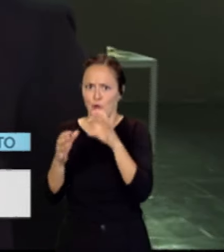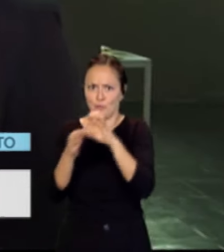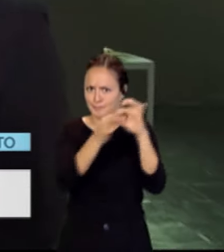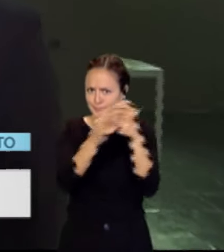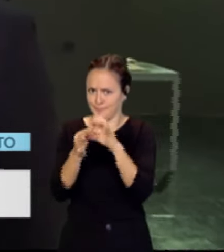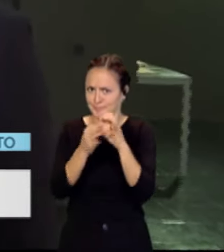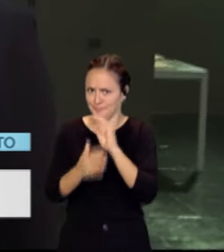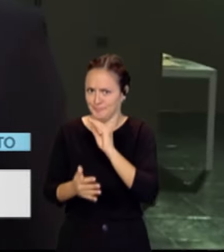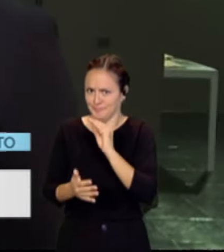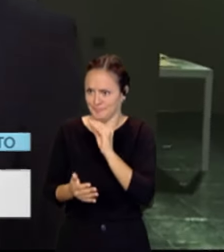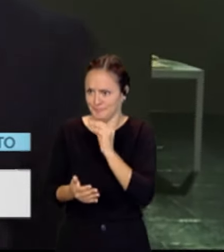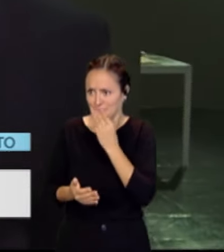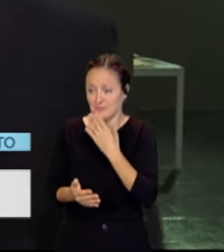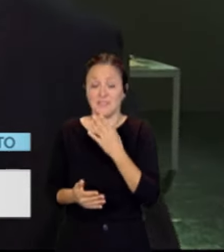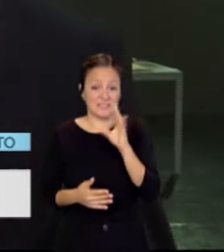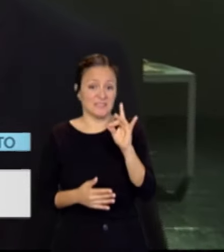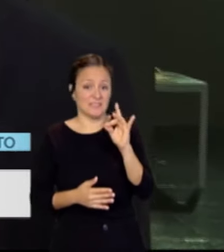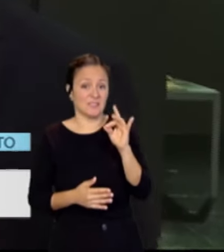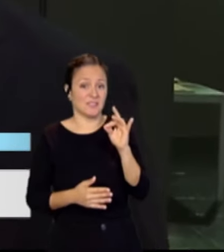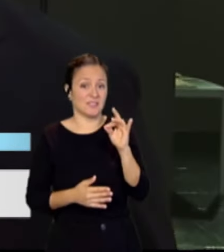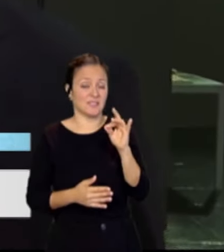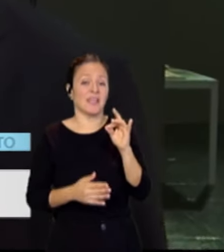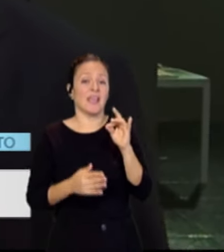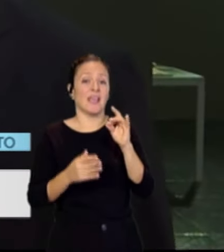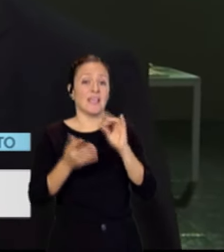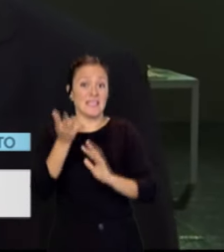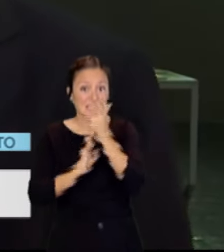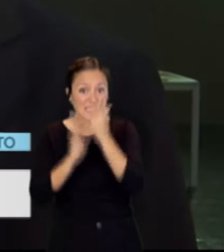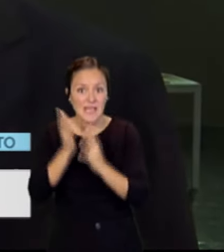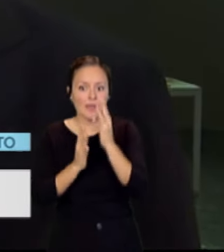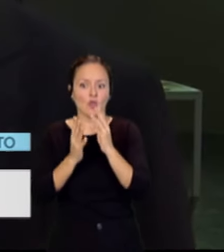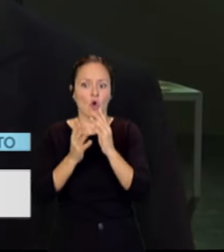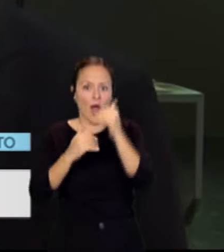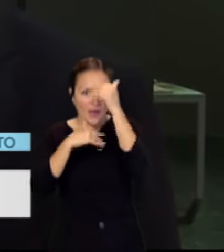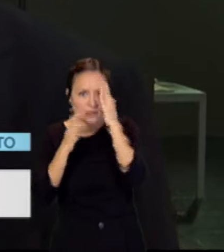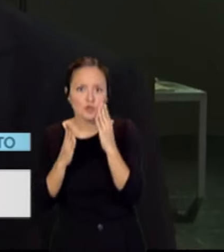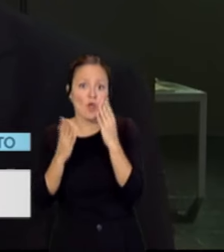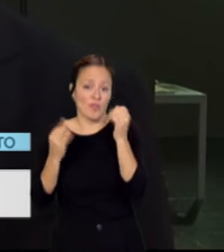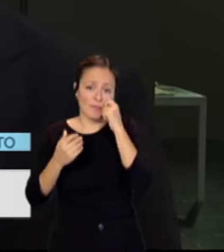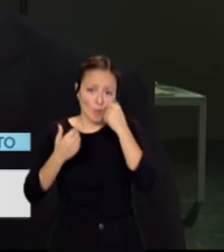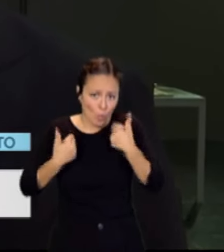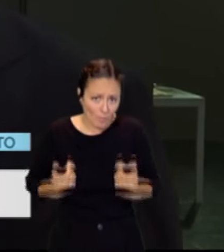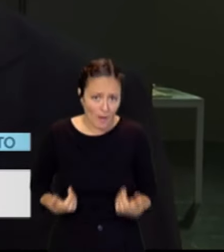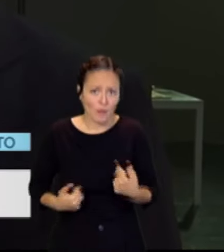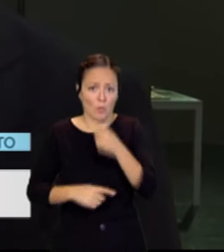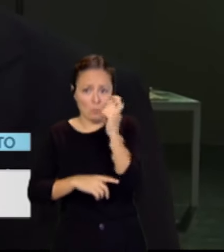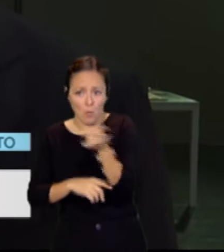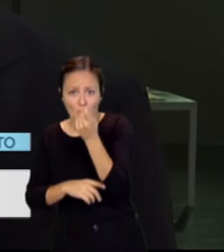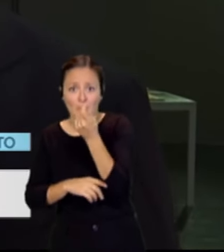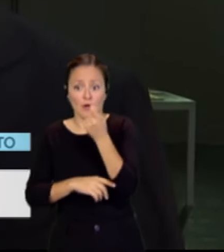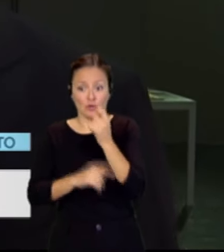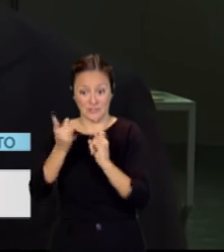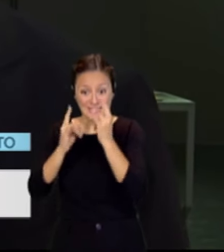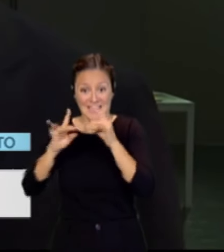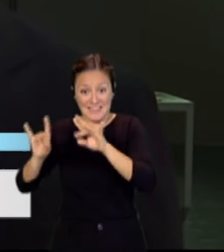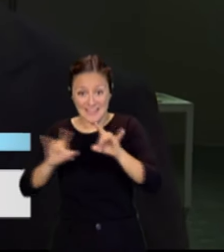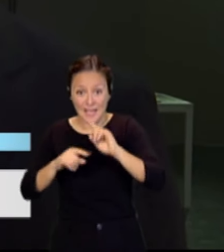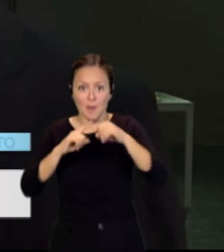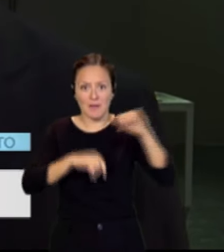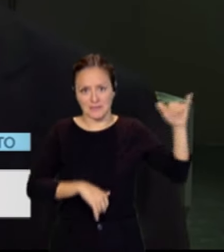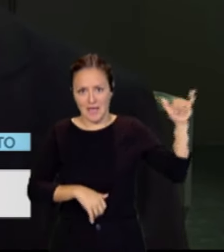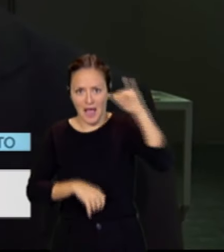supuesto la extinción de incendio siempre es multidisciplinar necesita medio humano lógicamente bomberos forestales y medios aéreos pero los medios aéreos